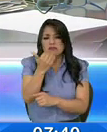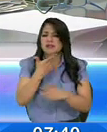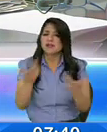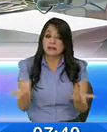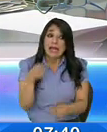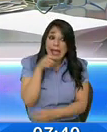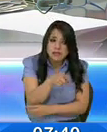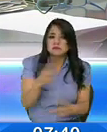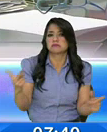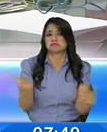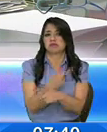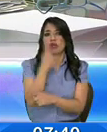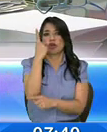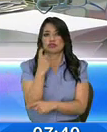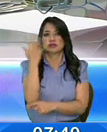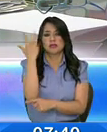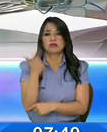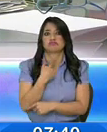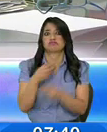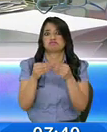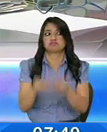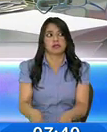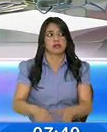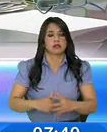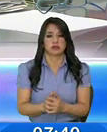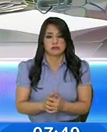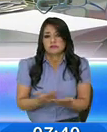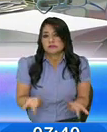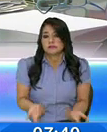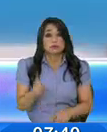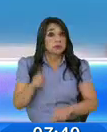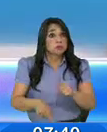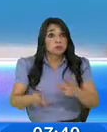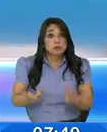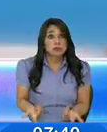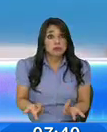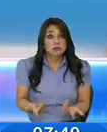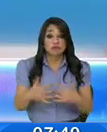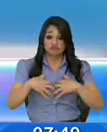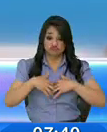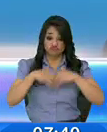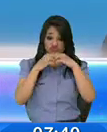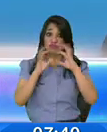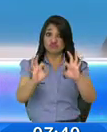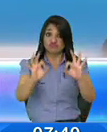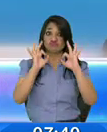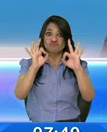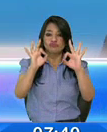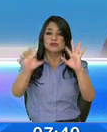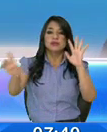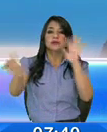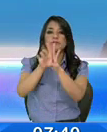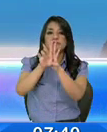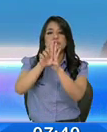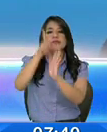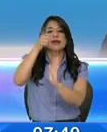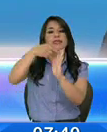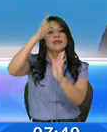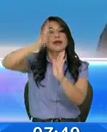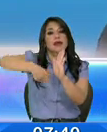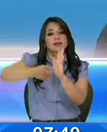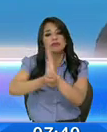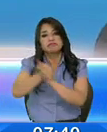agresiones de todo tipo etcétera pero que impidió que se ponga en vigencia una eliminación de subsidios